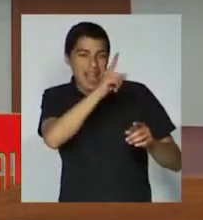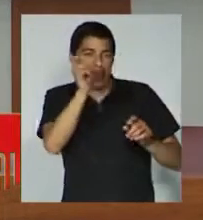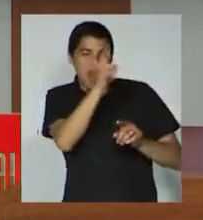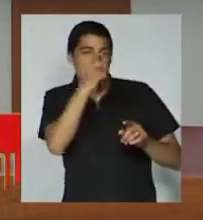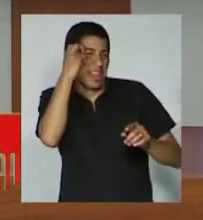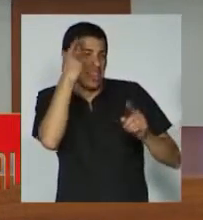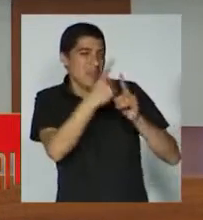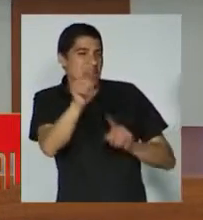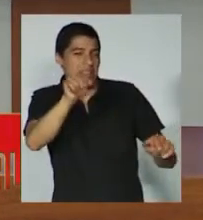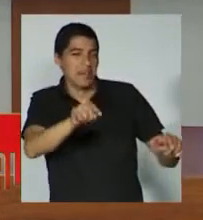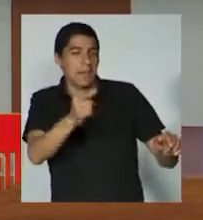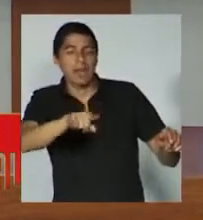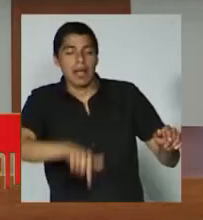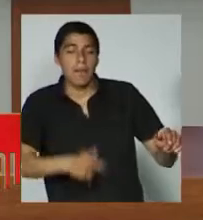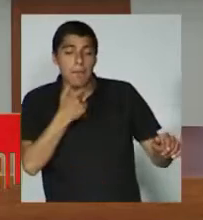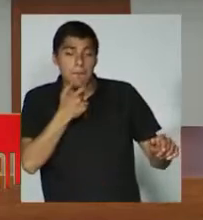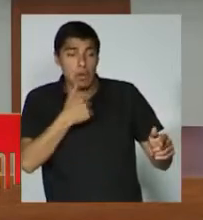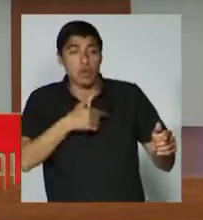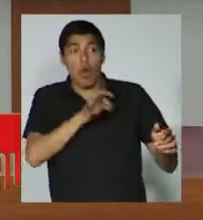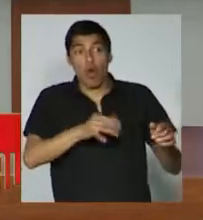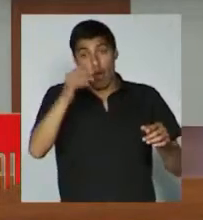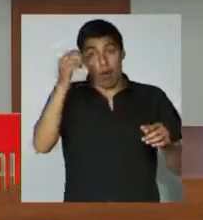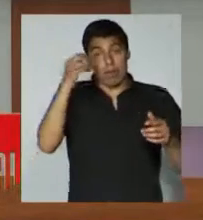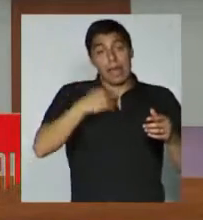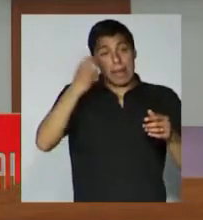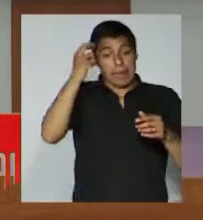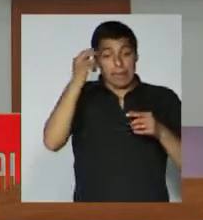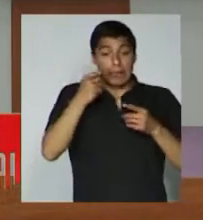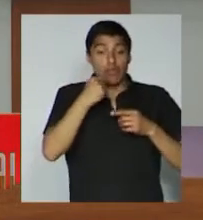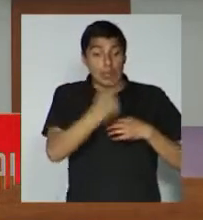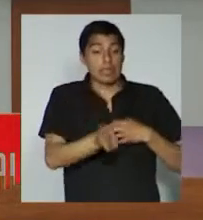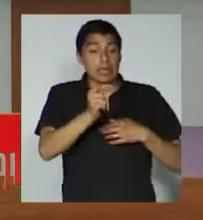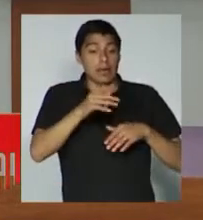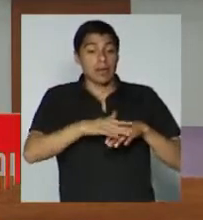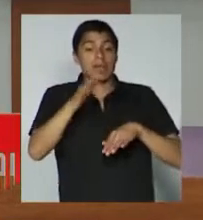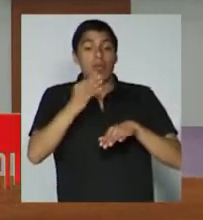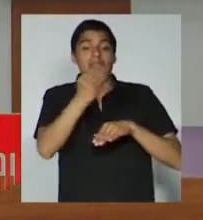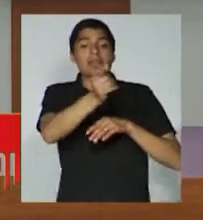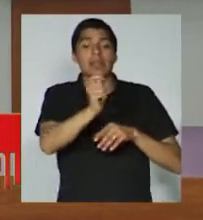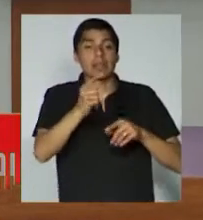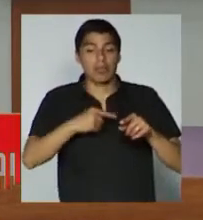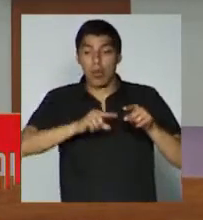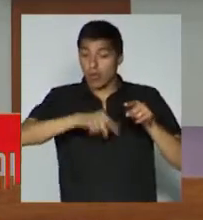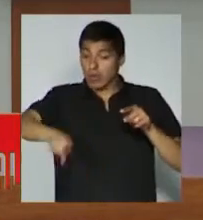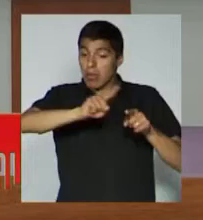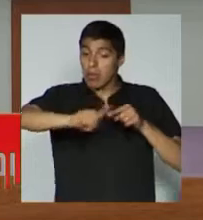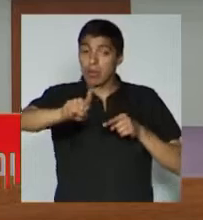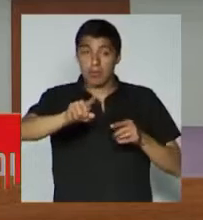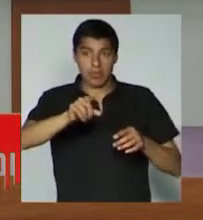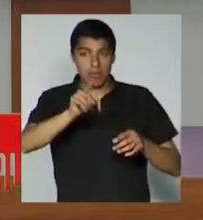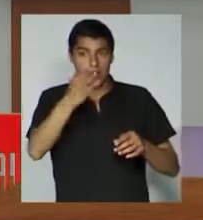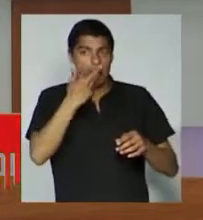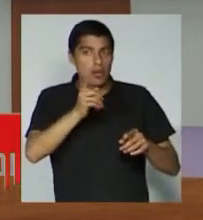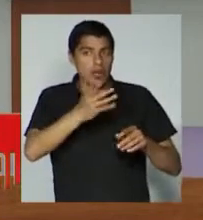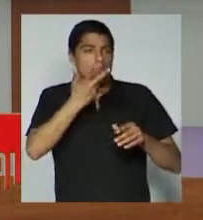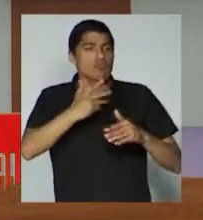mismo sucedería en el radicalismo, que si dicen, bueno, el candidato va a ser Quique Volatti, y bueno, el Boina Blanca va a ir y se la va a poner. O sea, me gusta más, pero